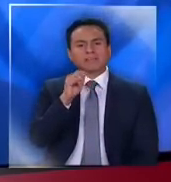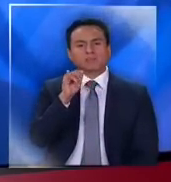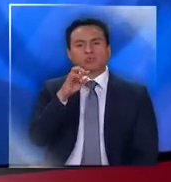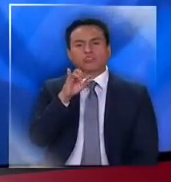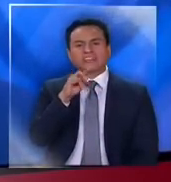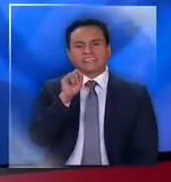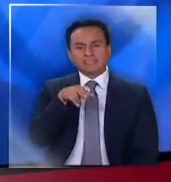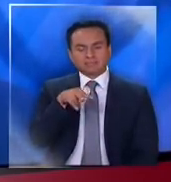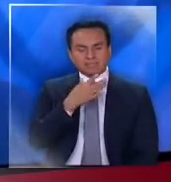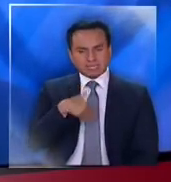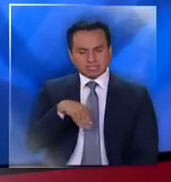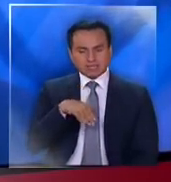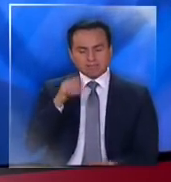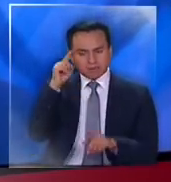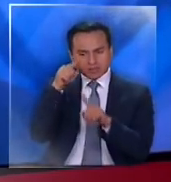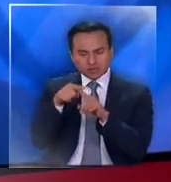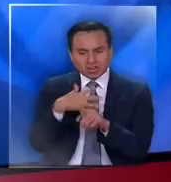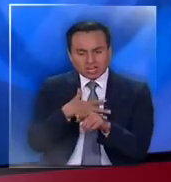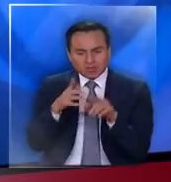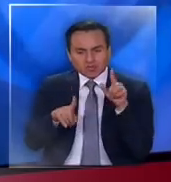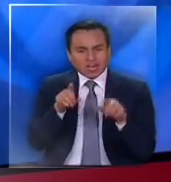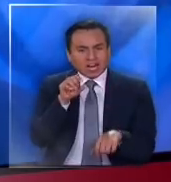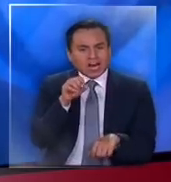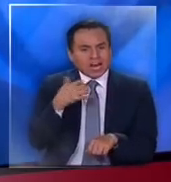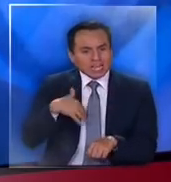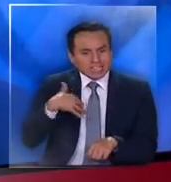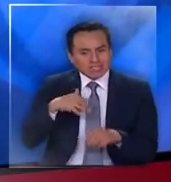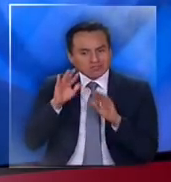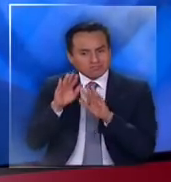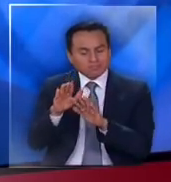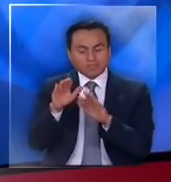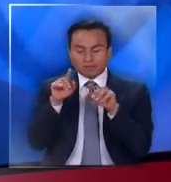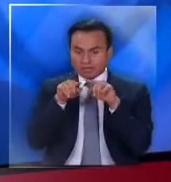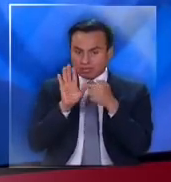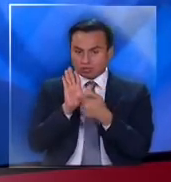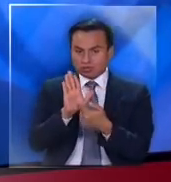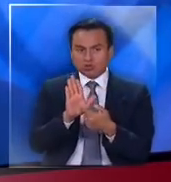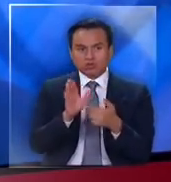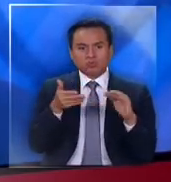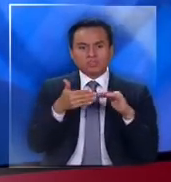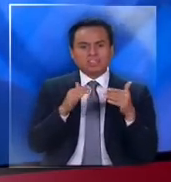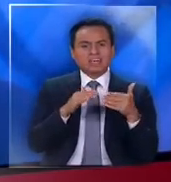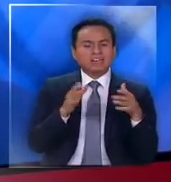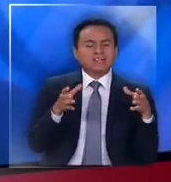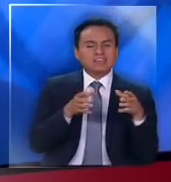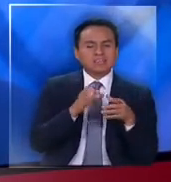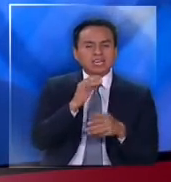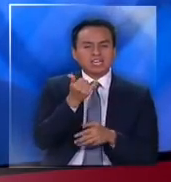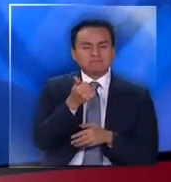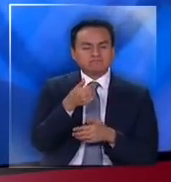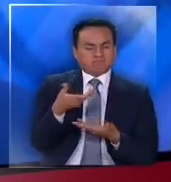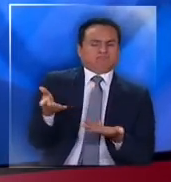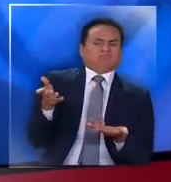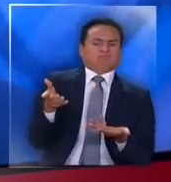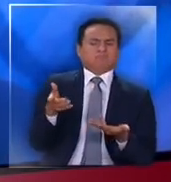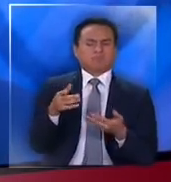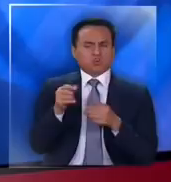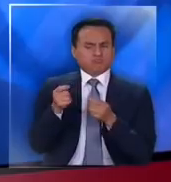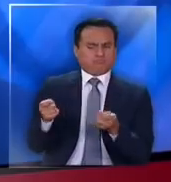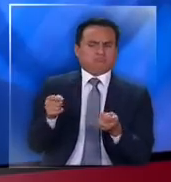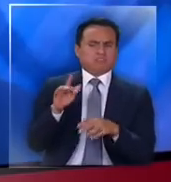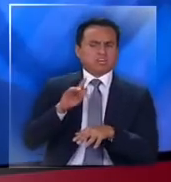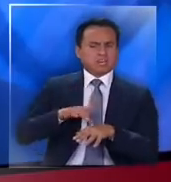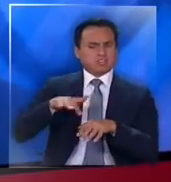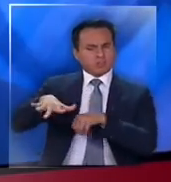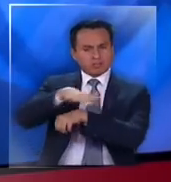la pasión que genera el fútbol en los argentinos. A partir de esto, la comunidad gay reprochó el spot debido a la delicada situación